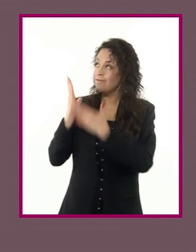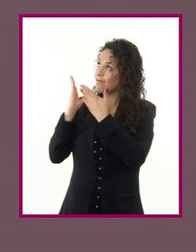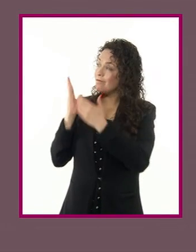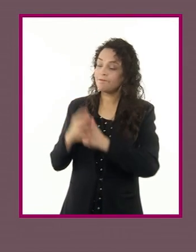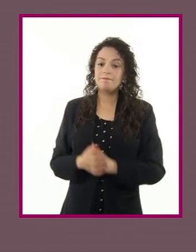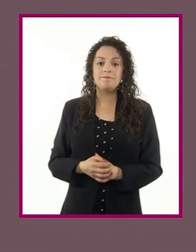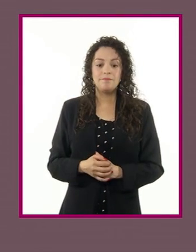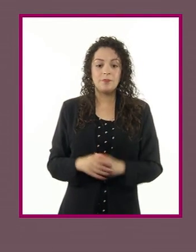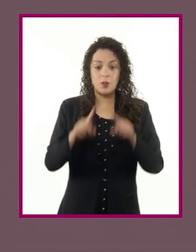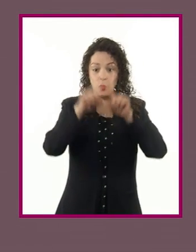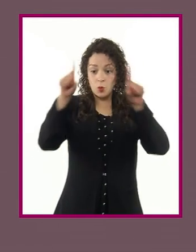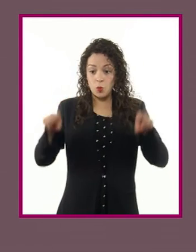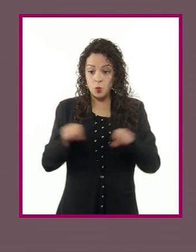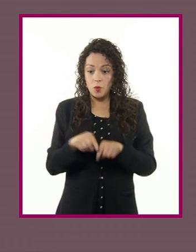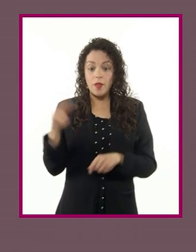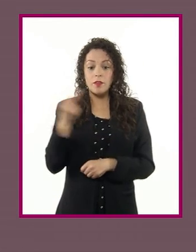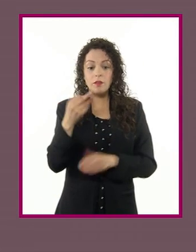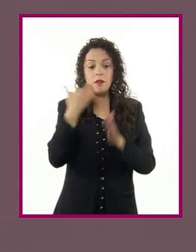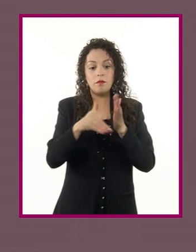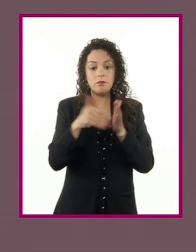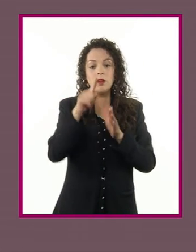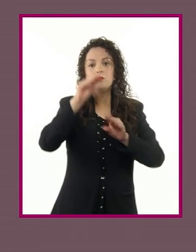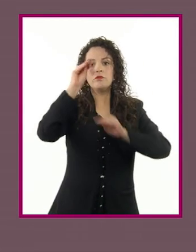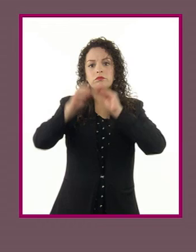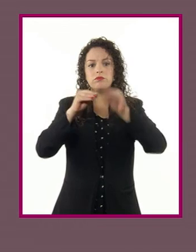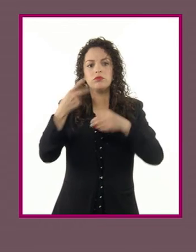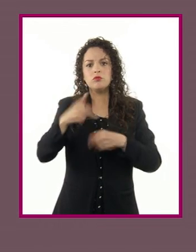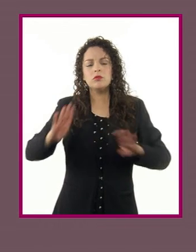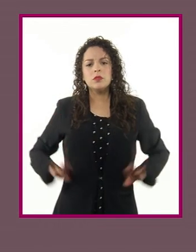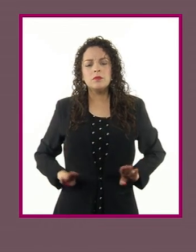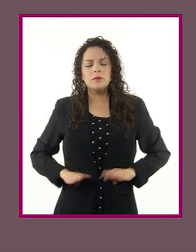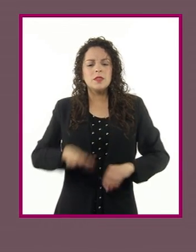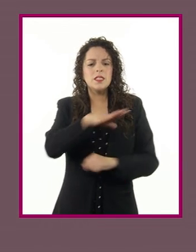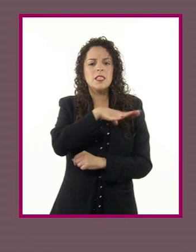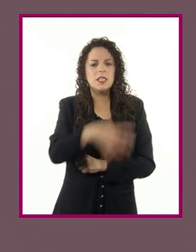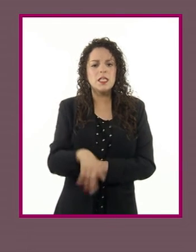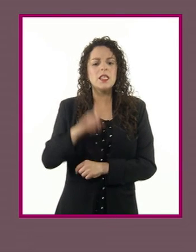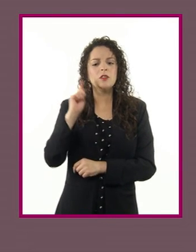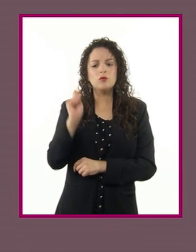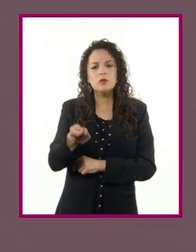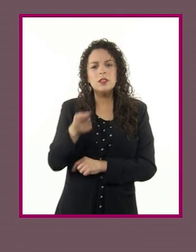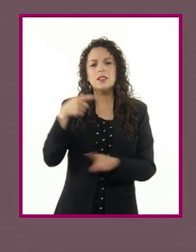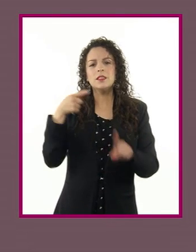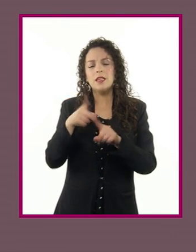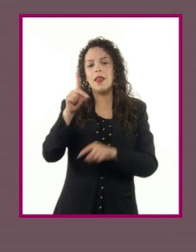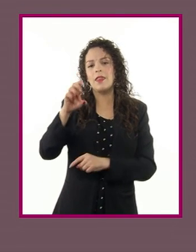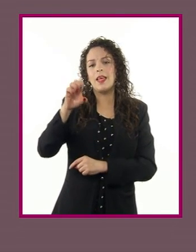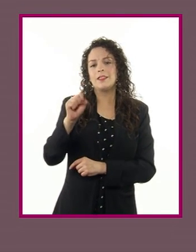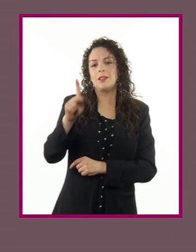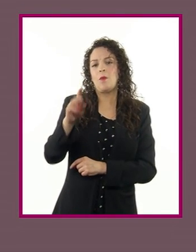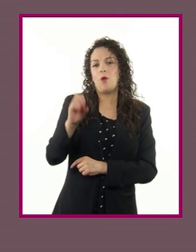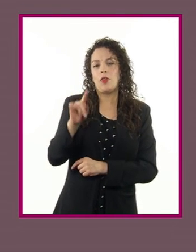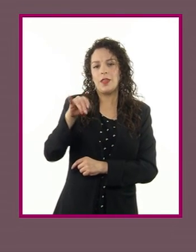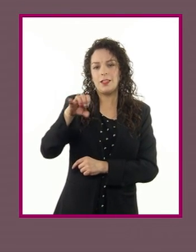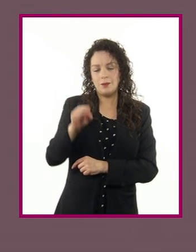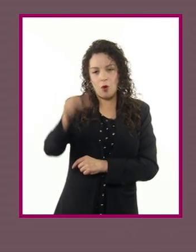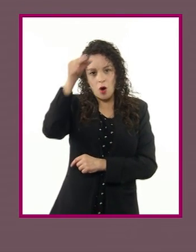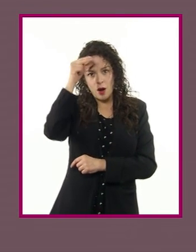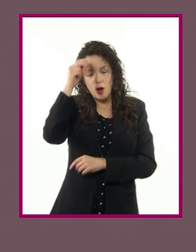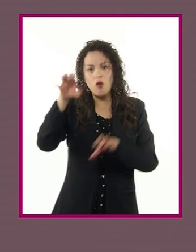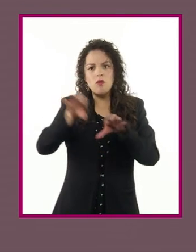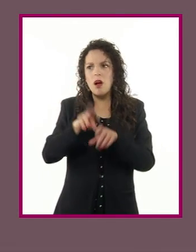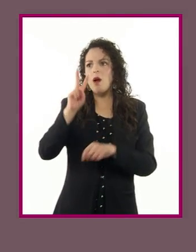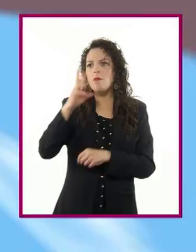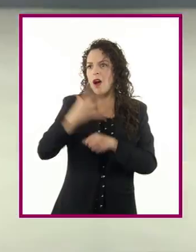Completa el siguiente cuadro sinóptico de las características generales del despotismo ilustrado y cómo se vio reflejado en